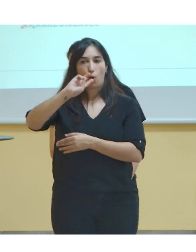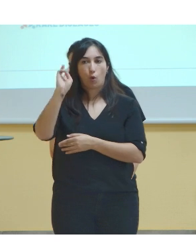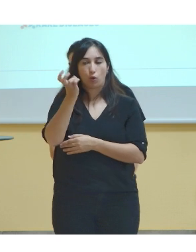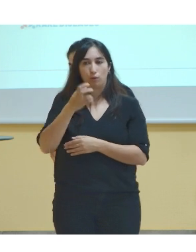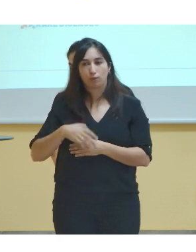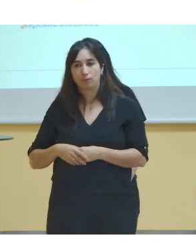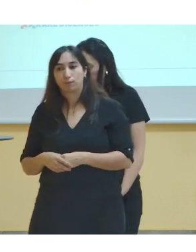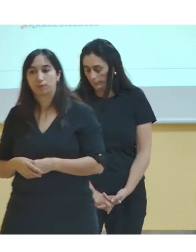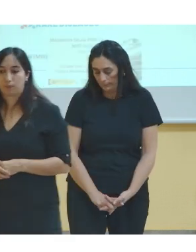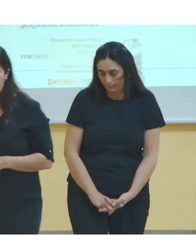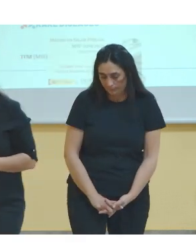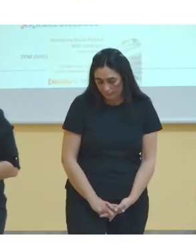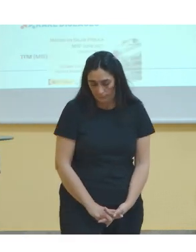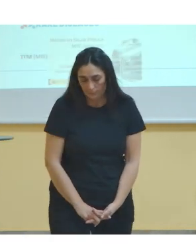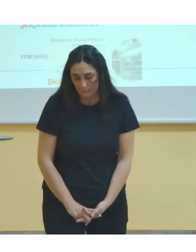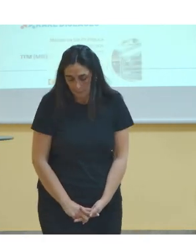países.